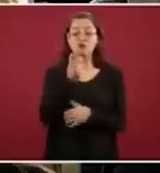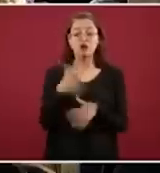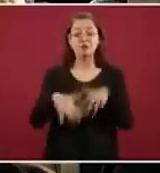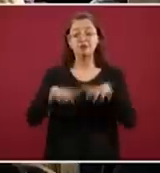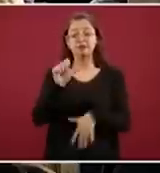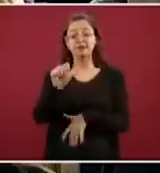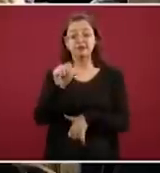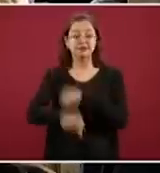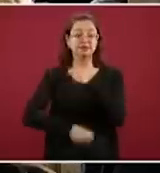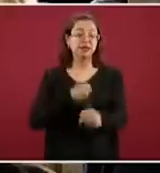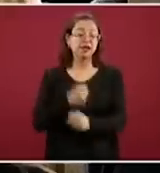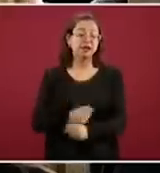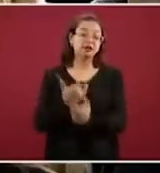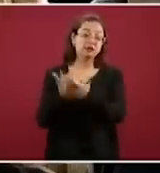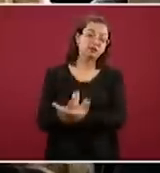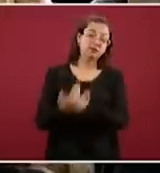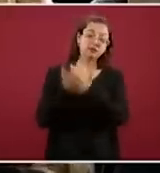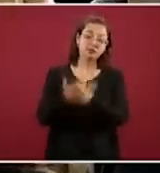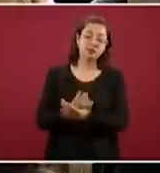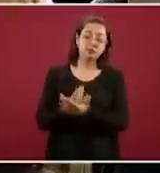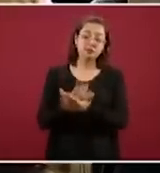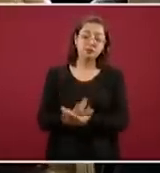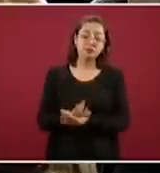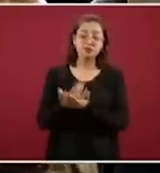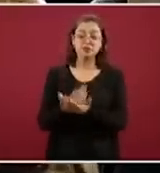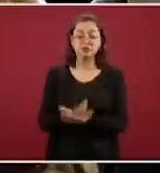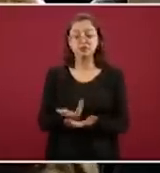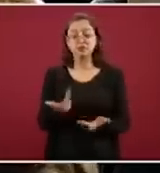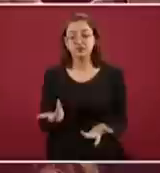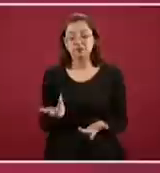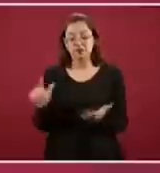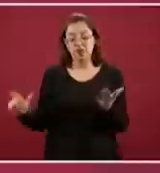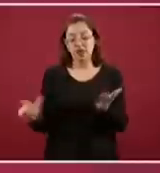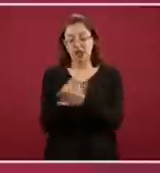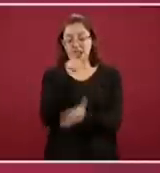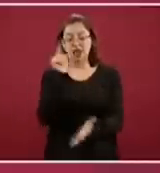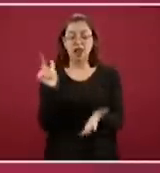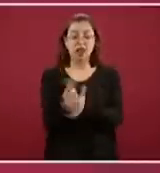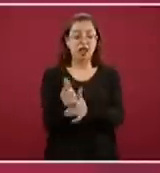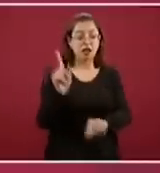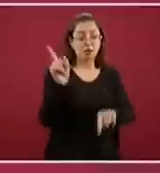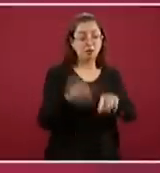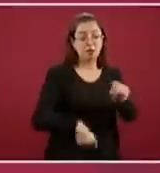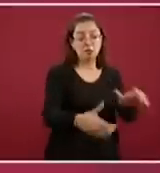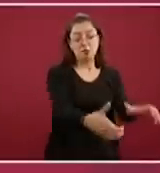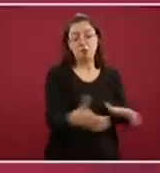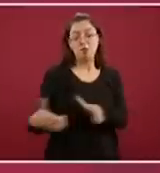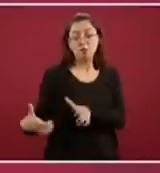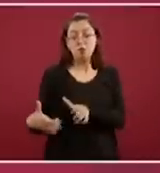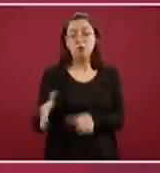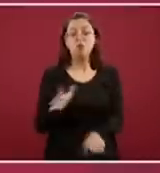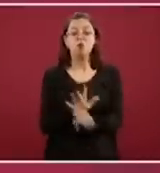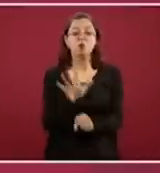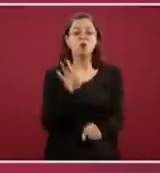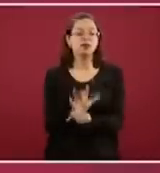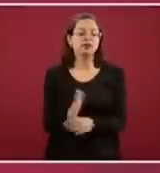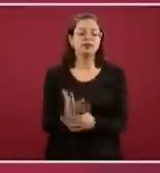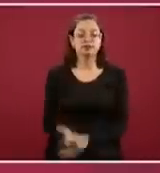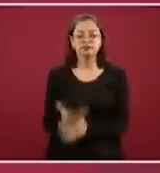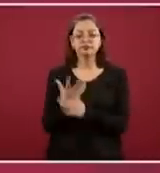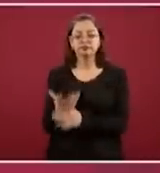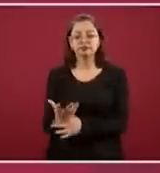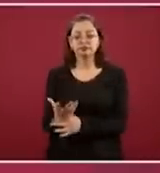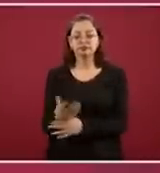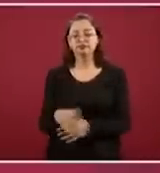16 años. Entonces, la ley de extinción de dominio lo que establece es